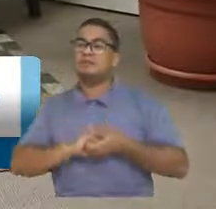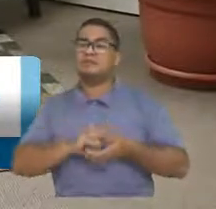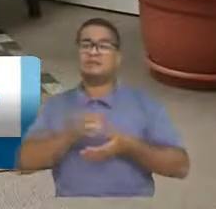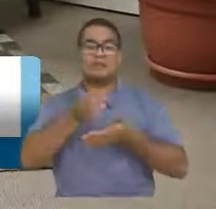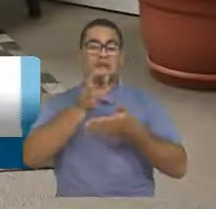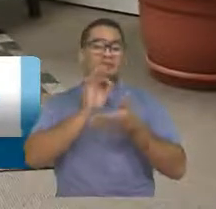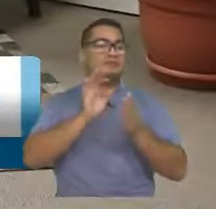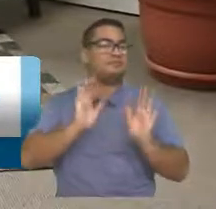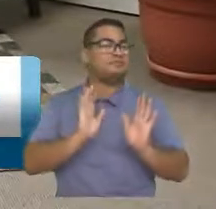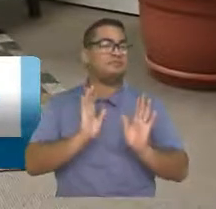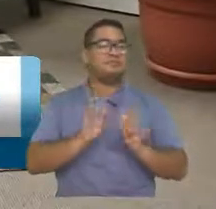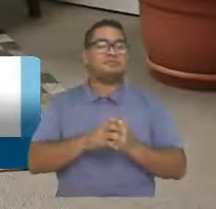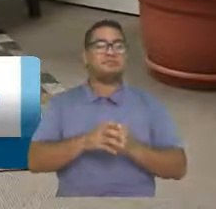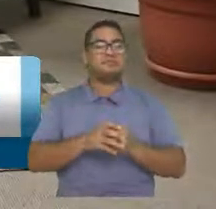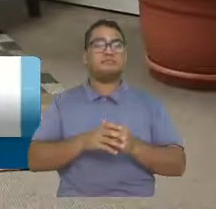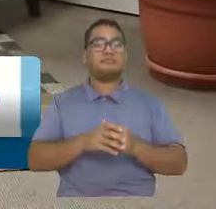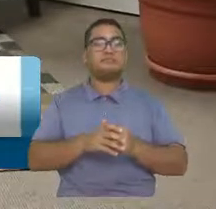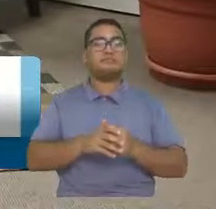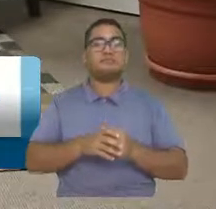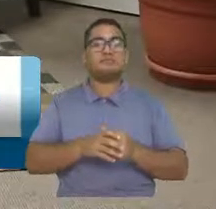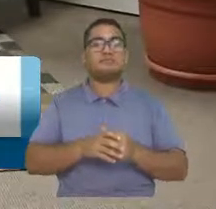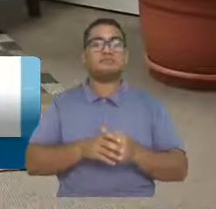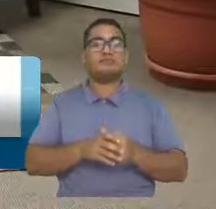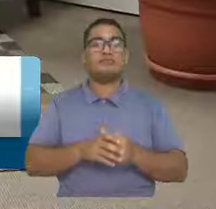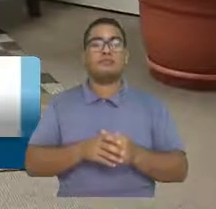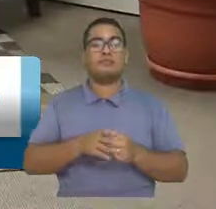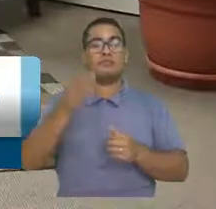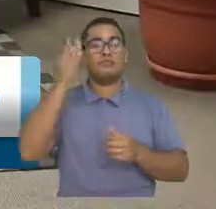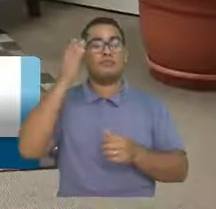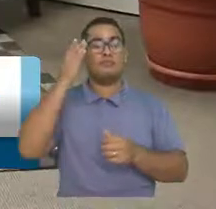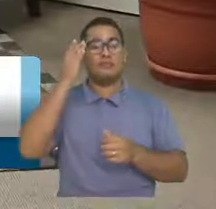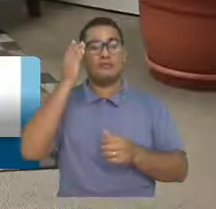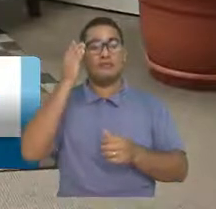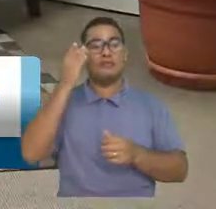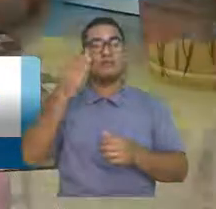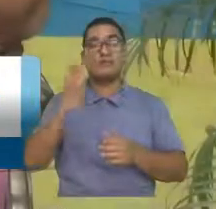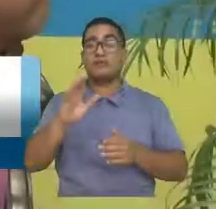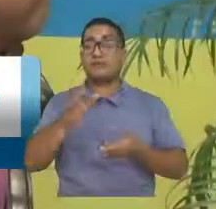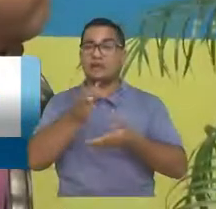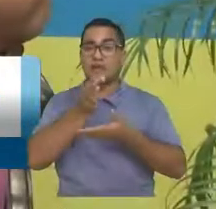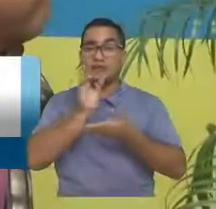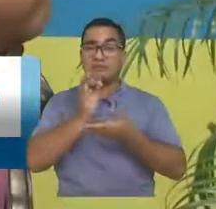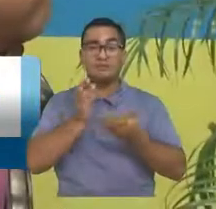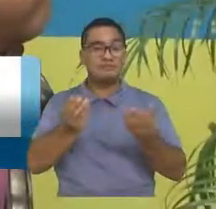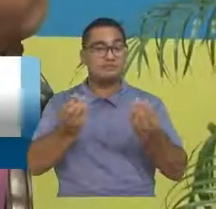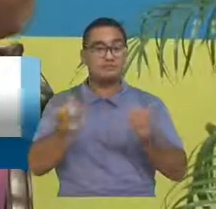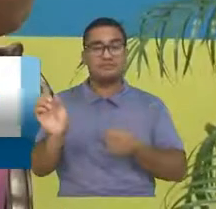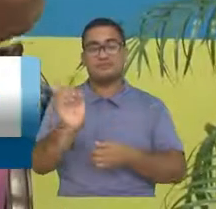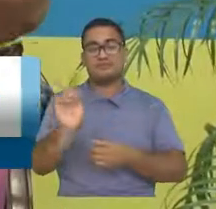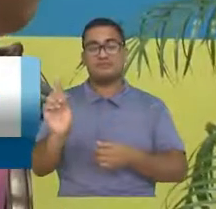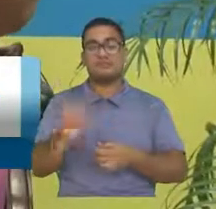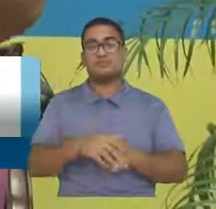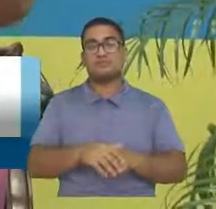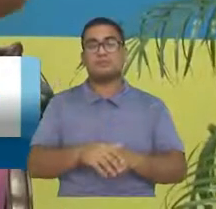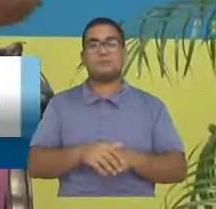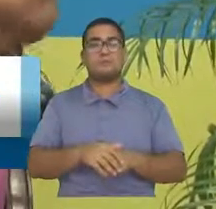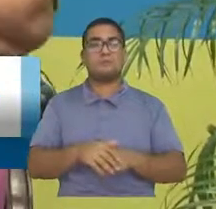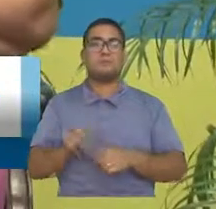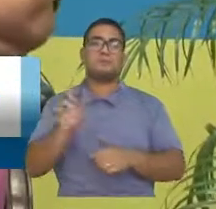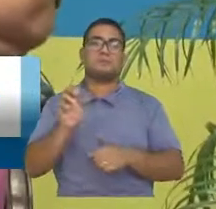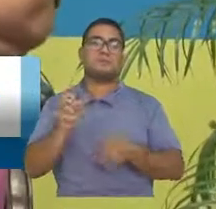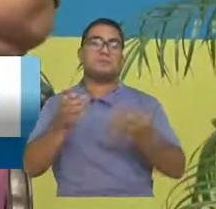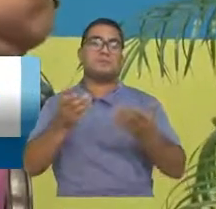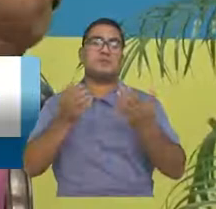café, a moderación, ¿verdad? Ya sabemos que el café en abundancia no, o simplemente que quiero leer un